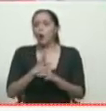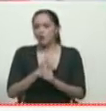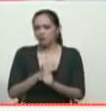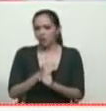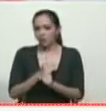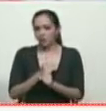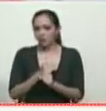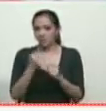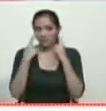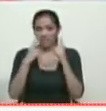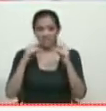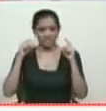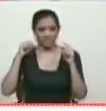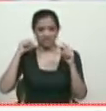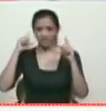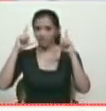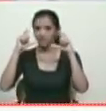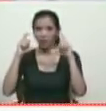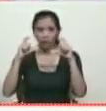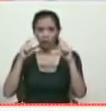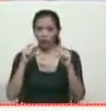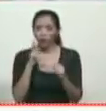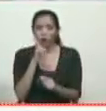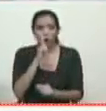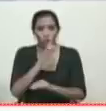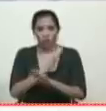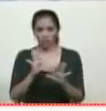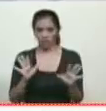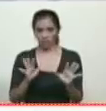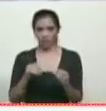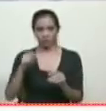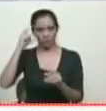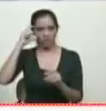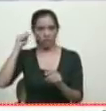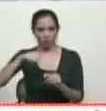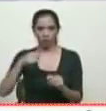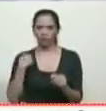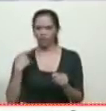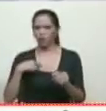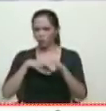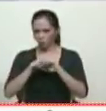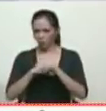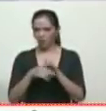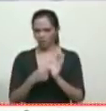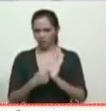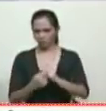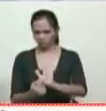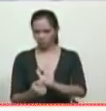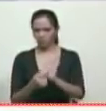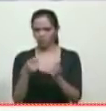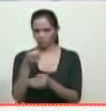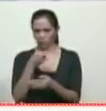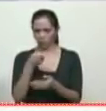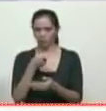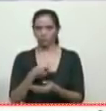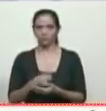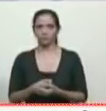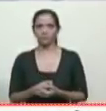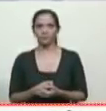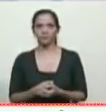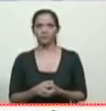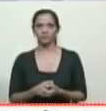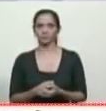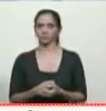ves imágenes brutales como las que han estado circulando el día de hoy. Yo tengo una por aquí, déjame verla. Espérate, te la voy a